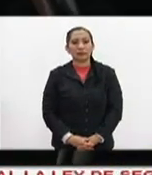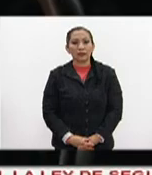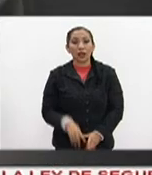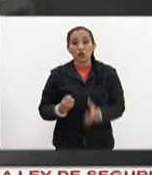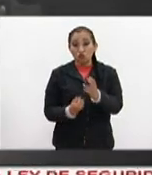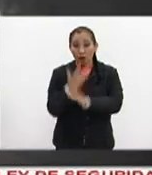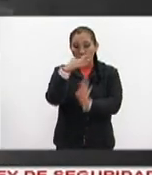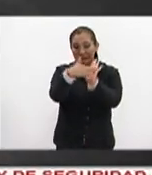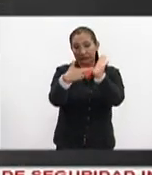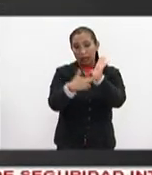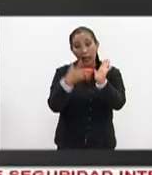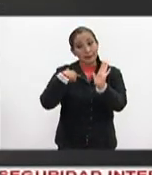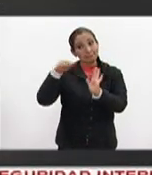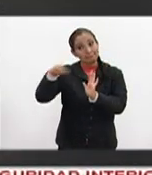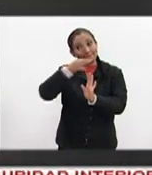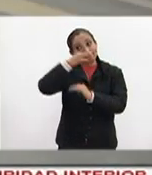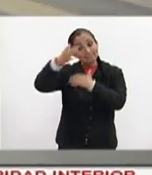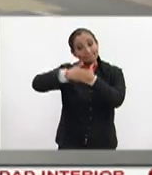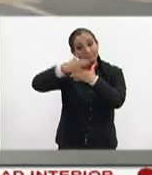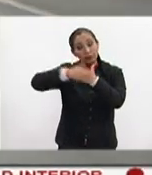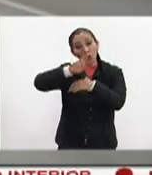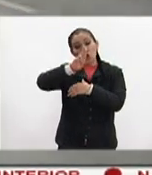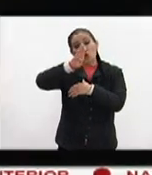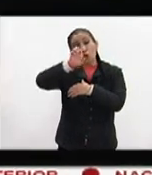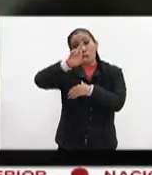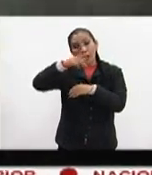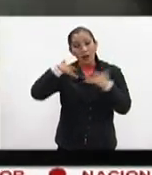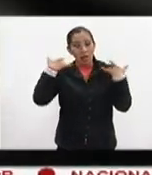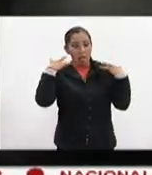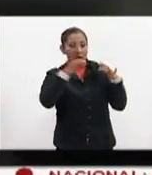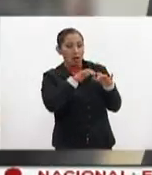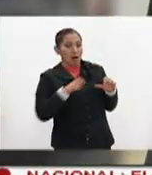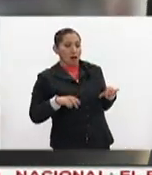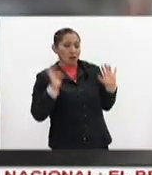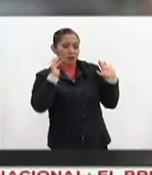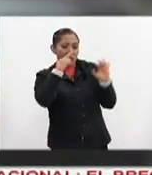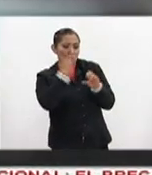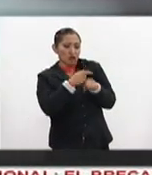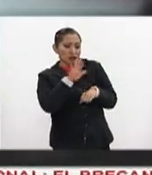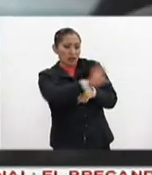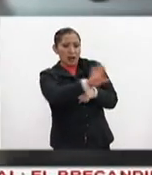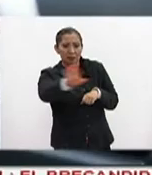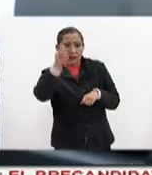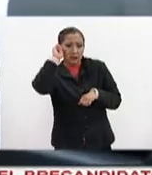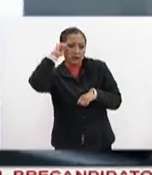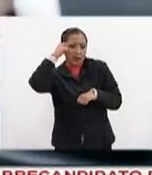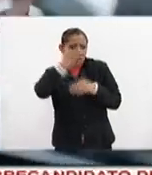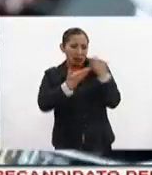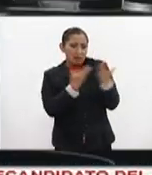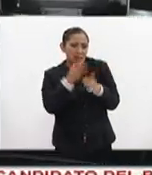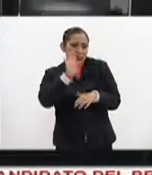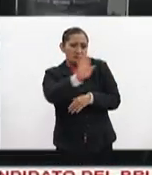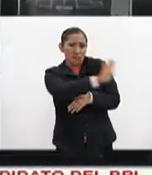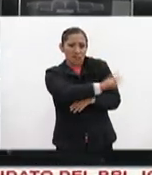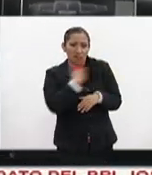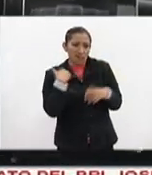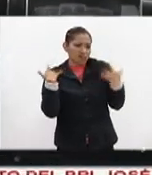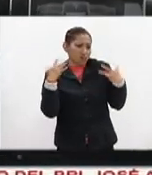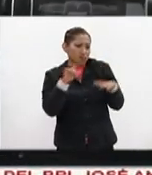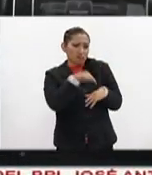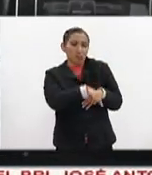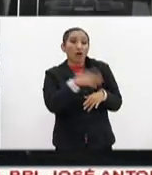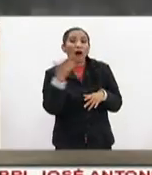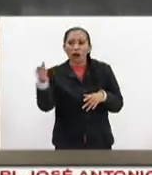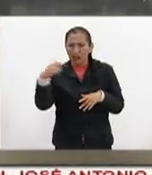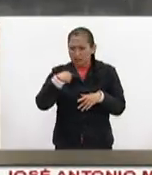Bajo nuevos términos y condiciones, Uber se deslinda de cualquier responsabilidad de los servicios que brindan los vehículos, por